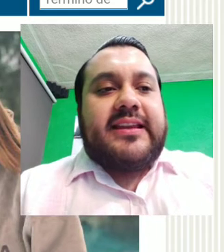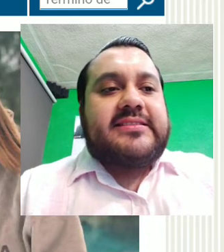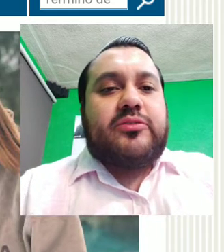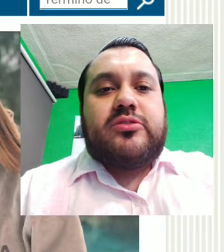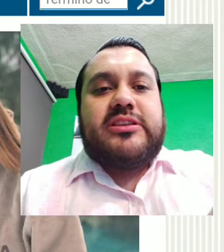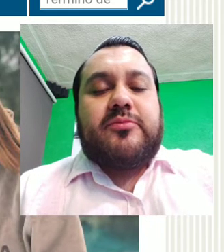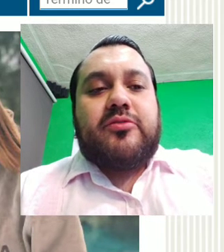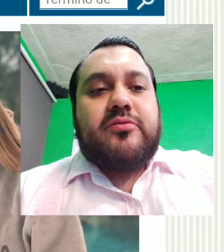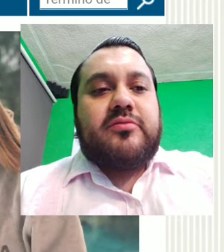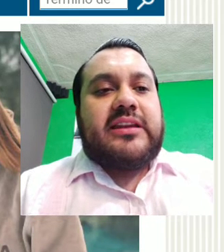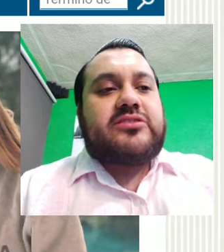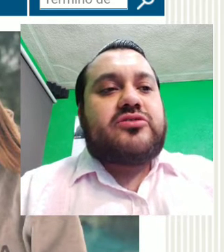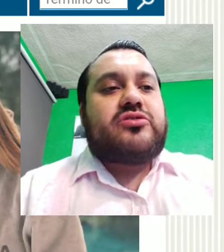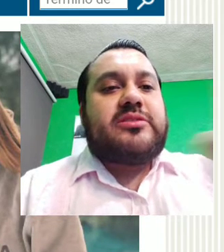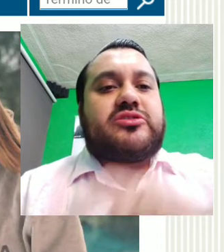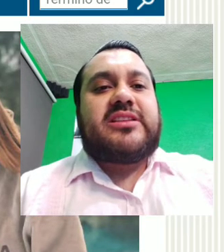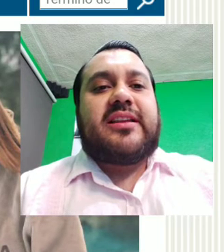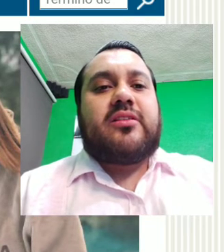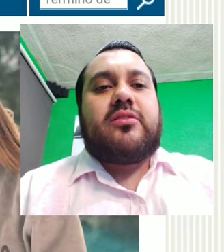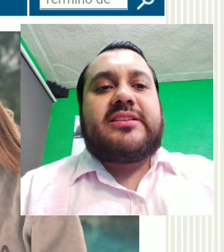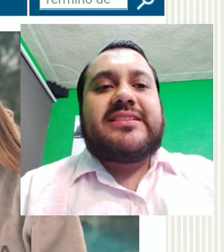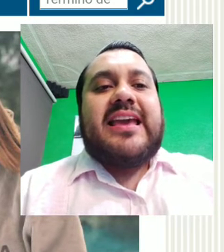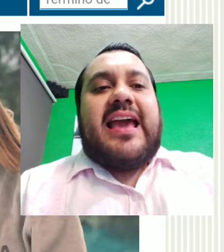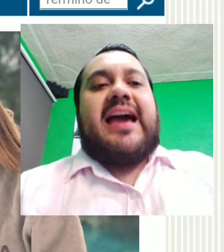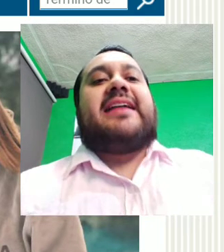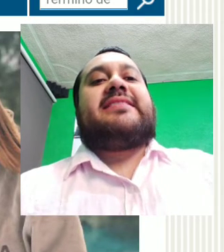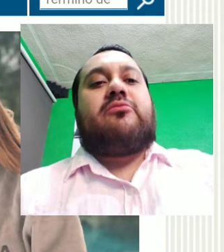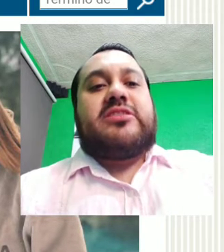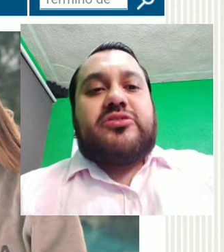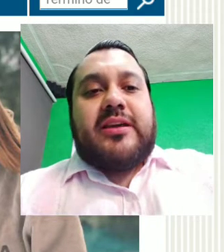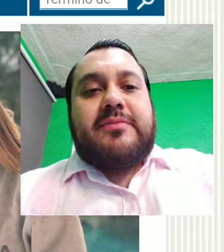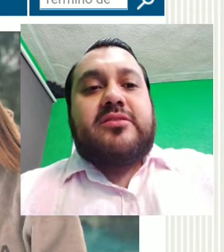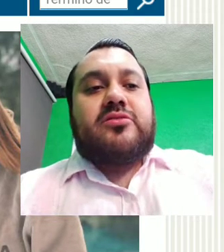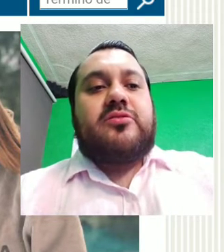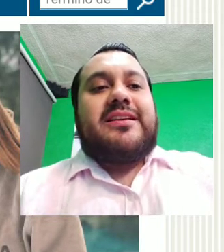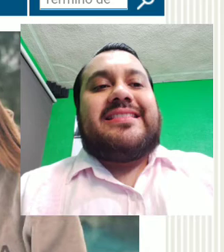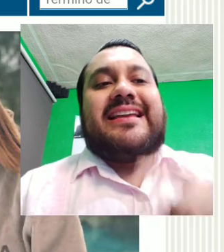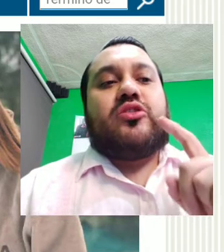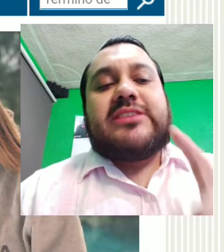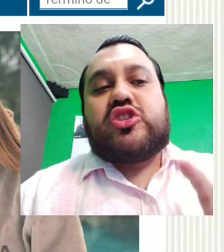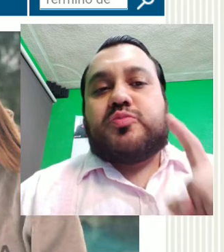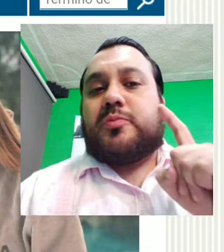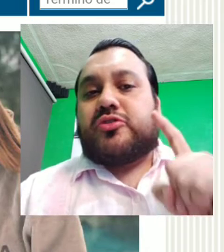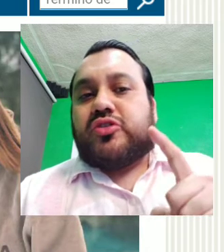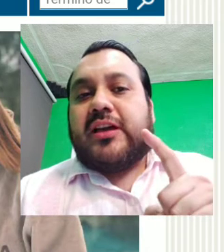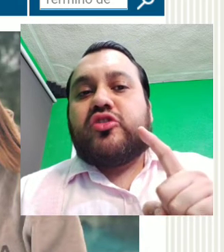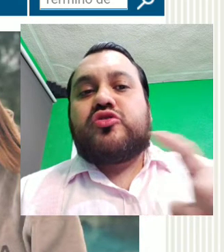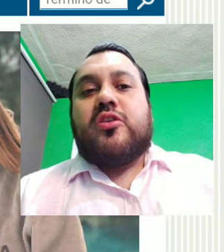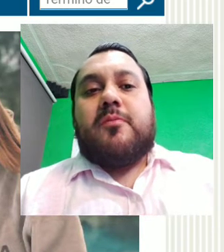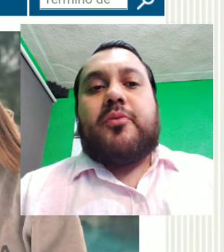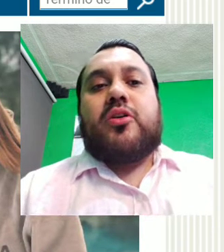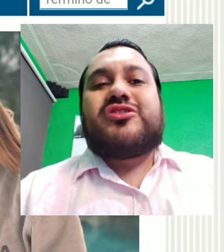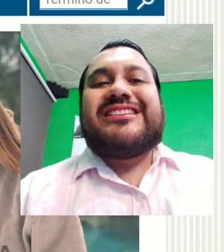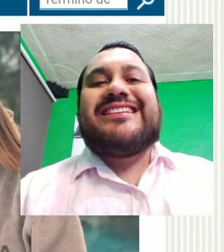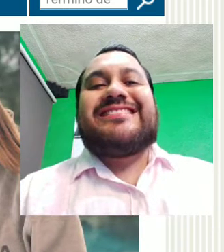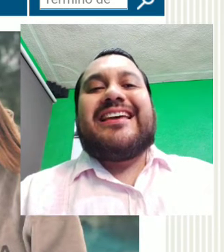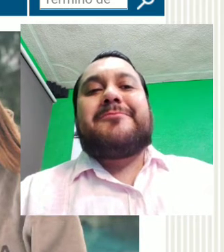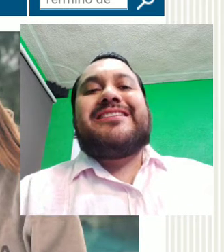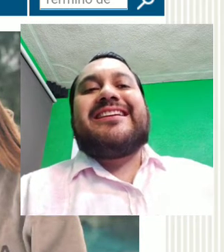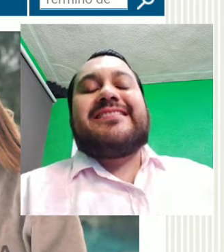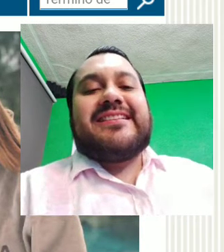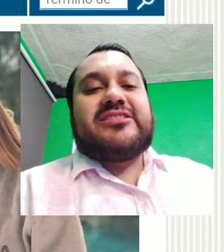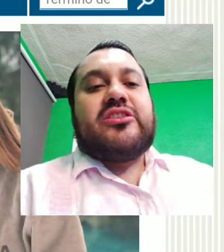dice en este último en estos últimos de renglones ante el cuestionamiento de los datos proporcionados por los